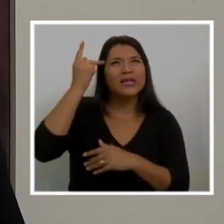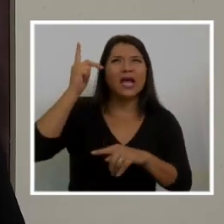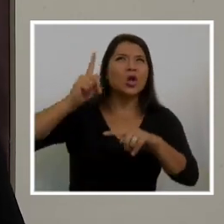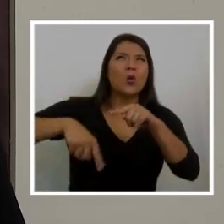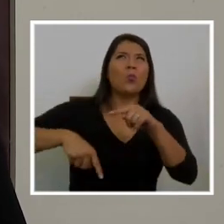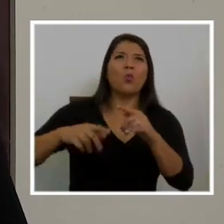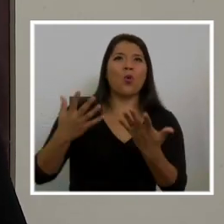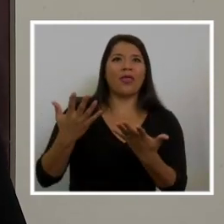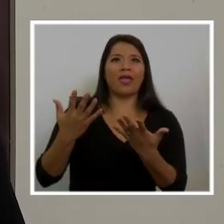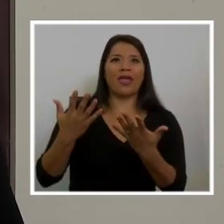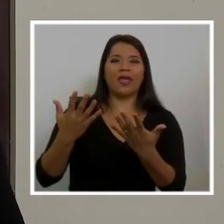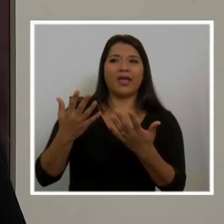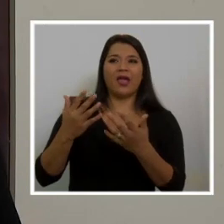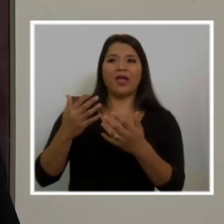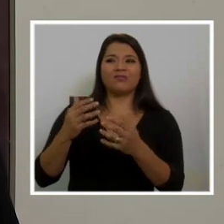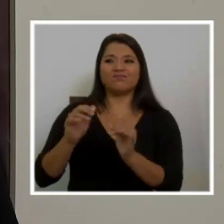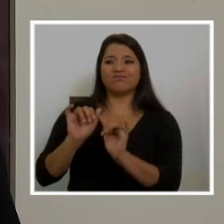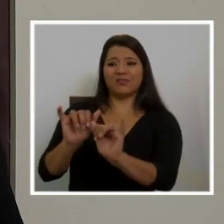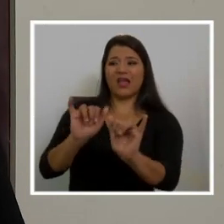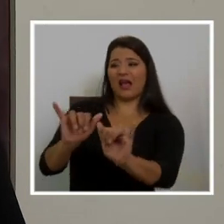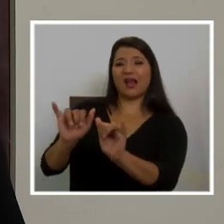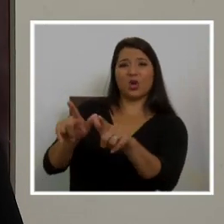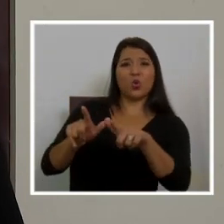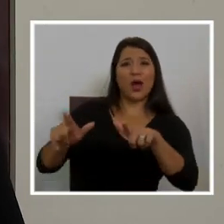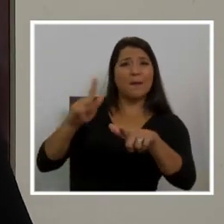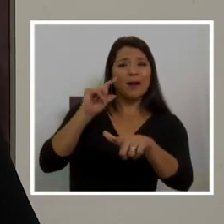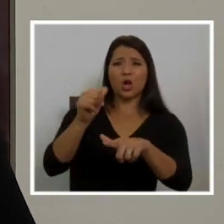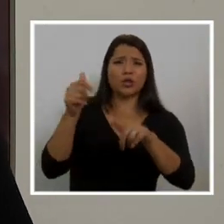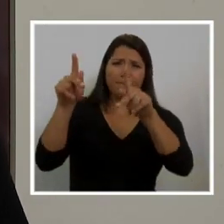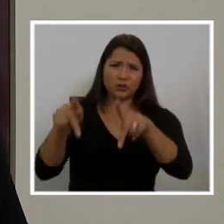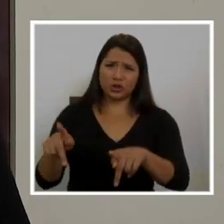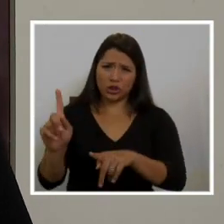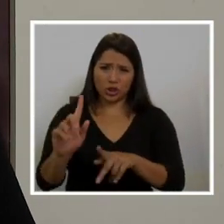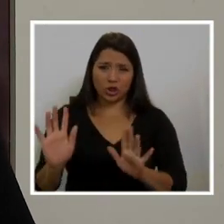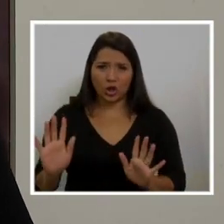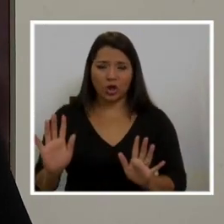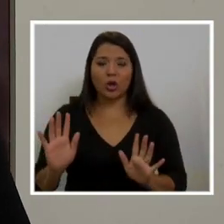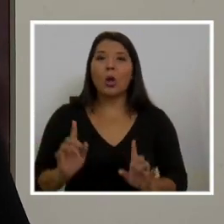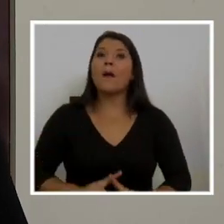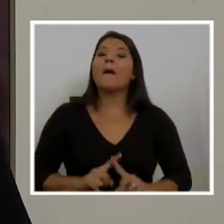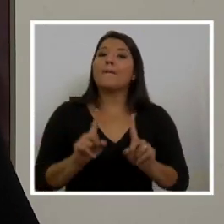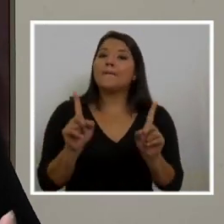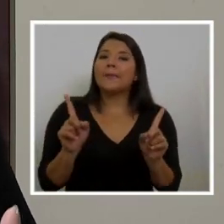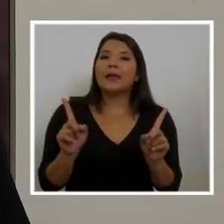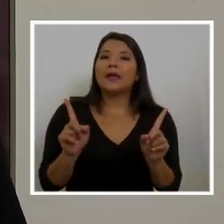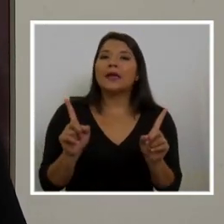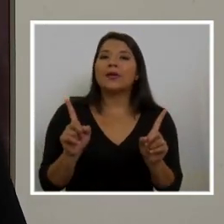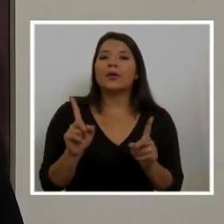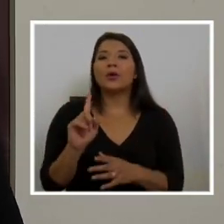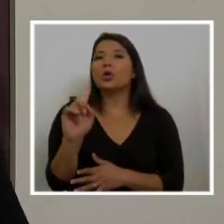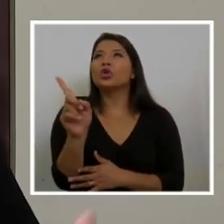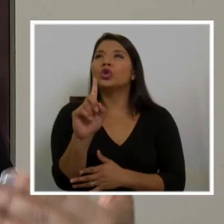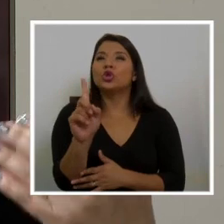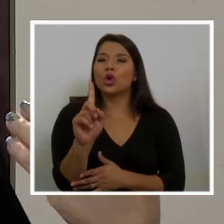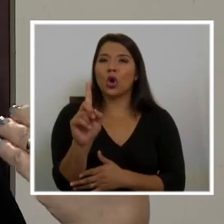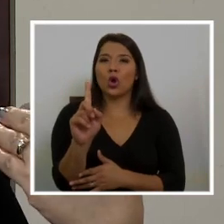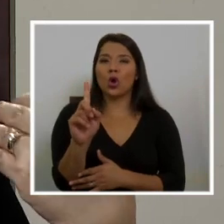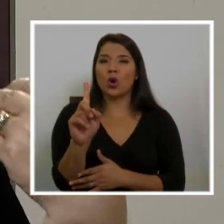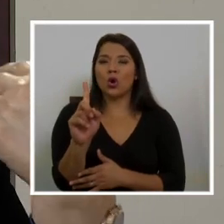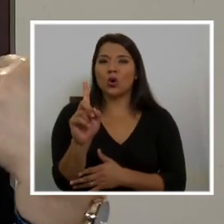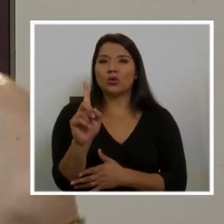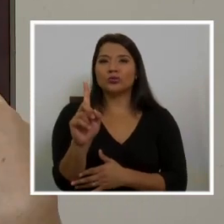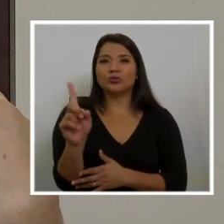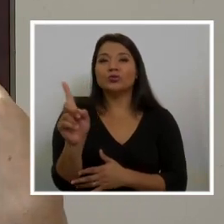muy claro. El espacio vacío que queda, alguien lo va a ocupar. Entonces, no es con la misma intensidad con la que